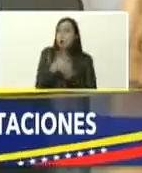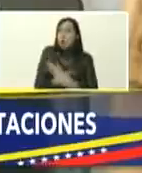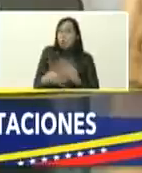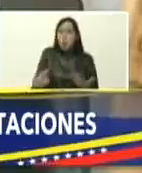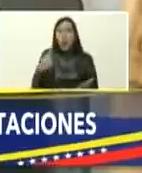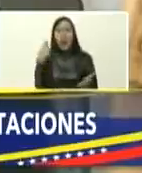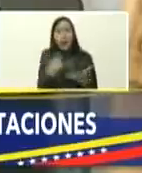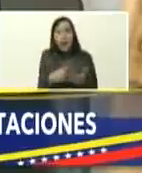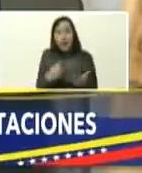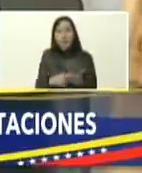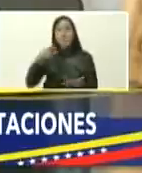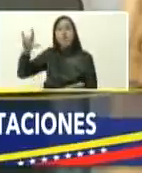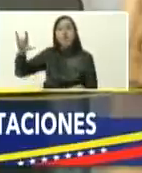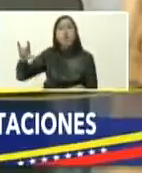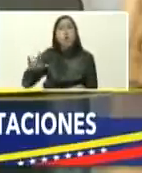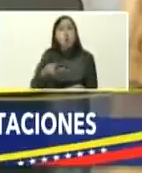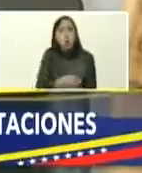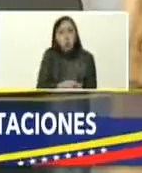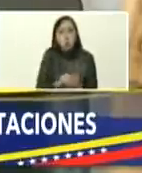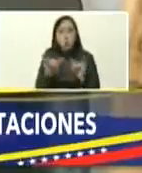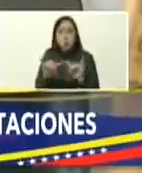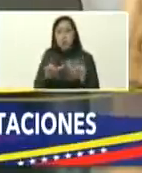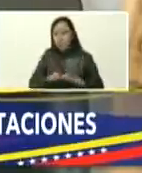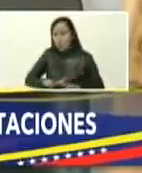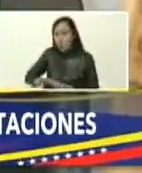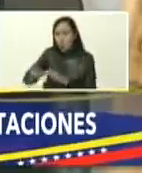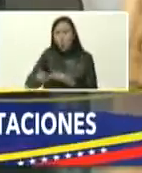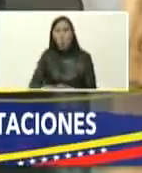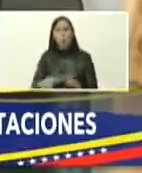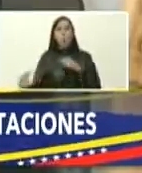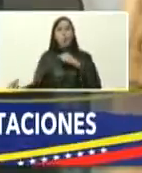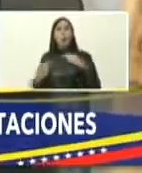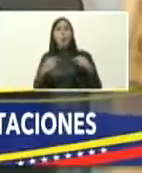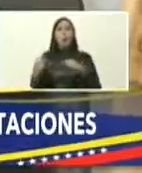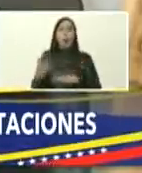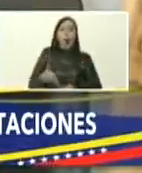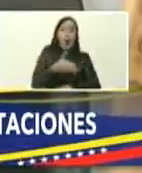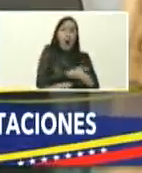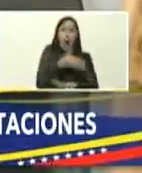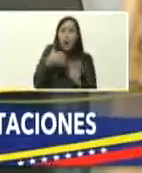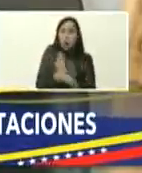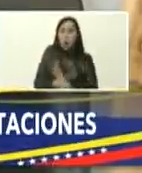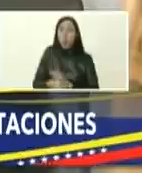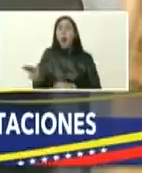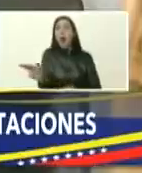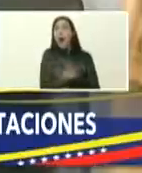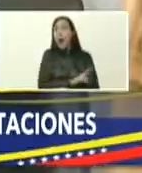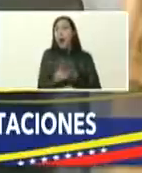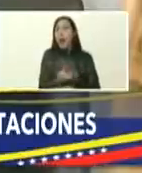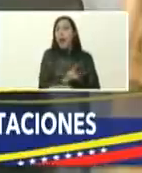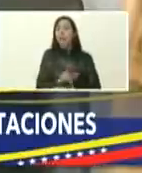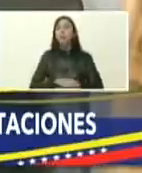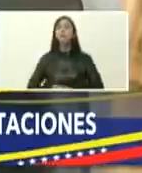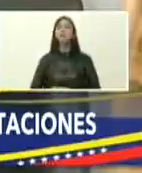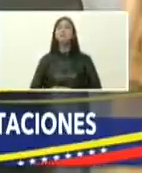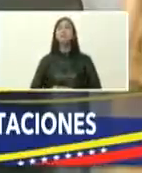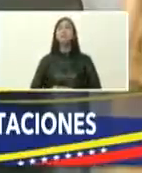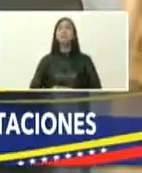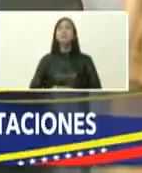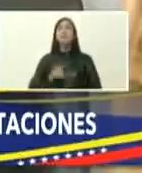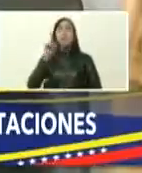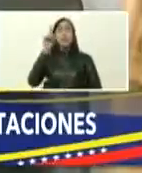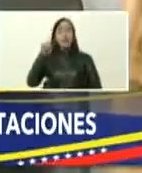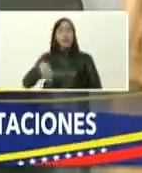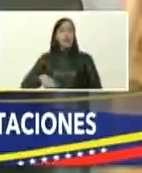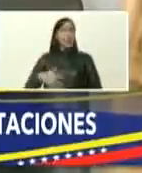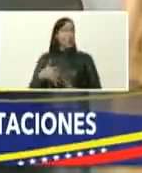de los puertos. Hemos establecido una mesa técnica para agilizar y también para si